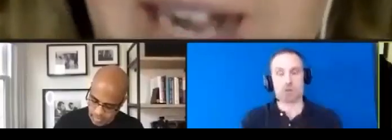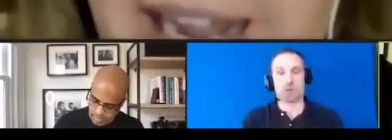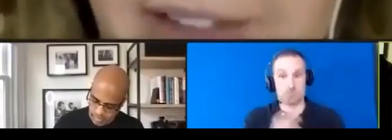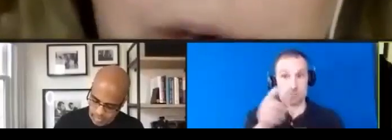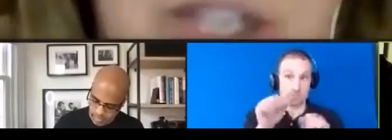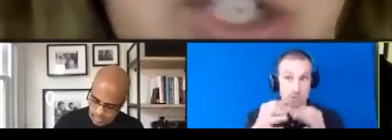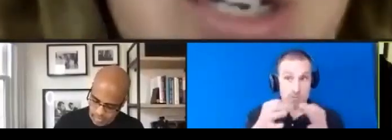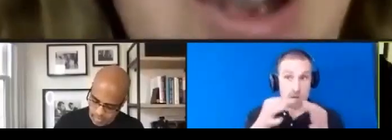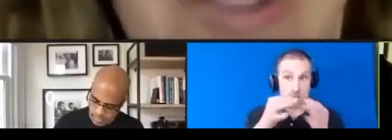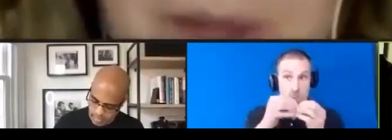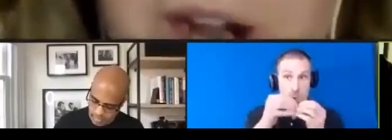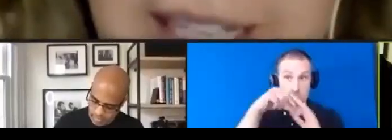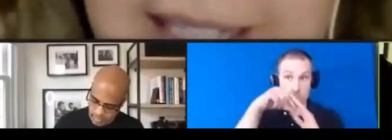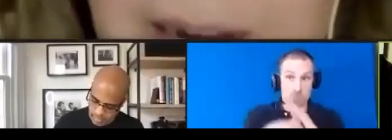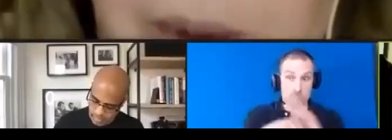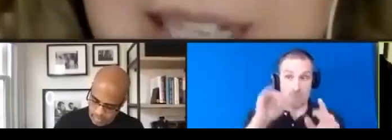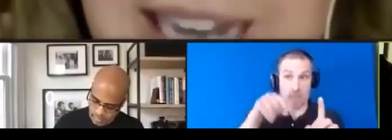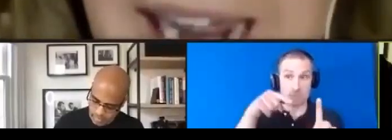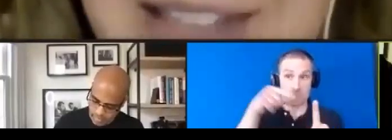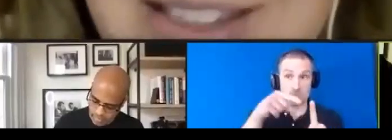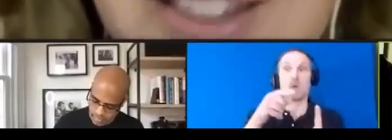y tenemos un minuto